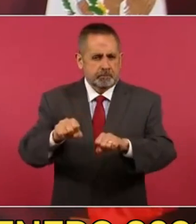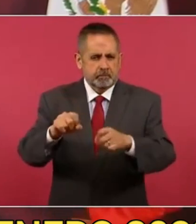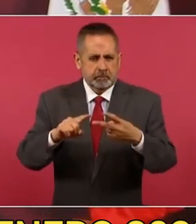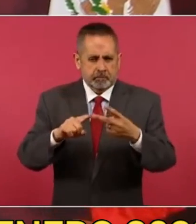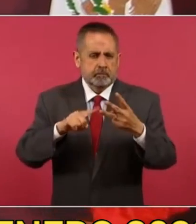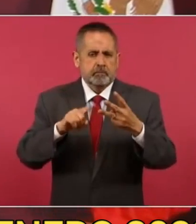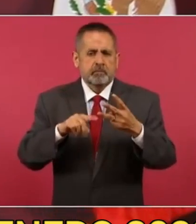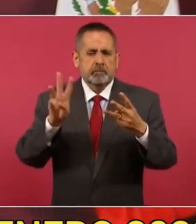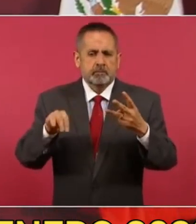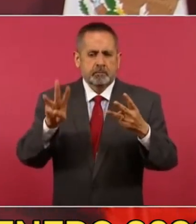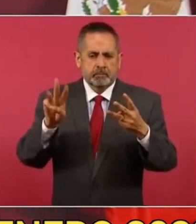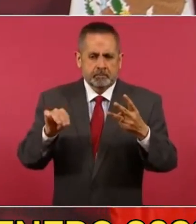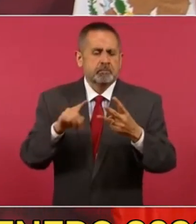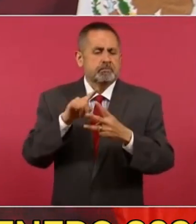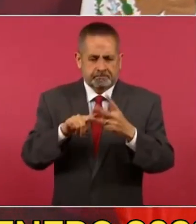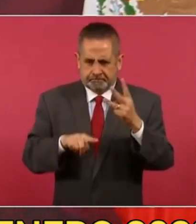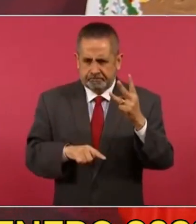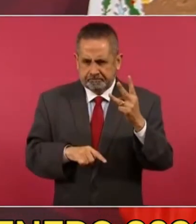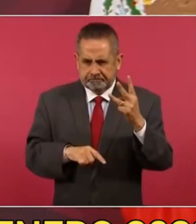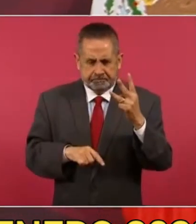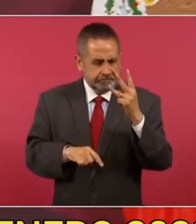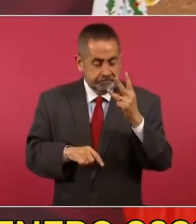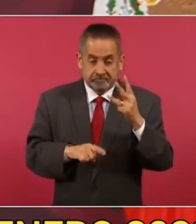y Walmart tercero.